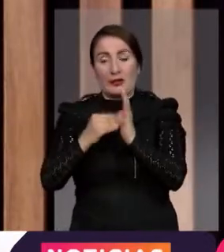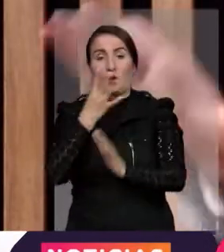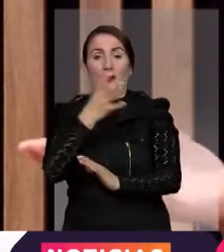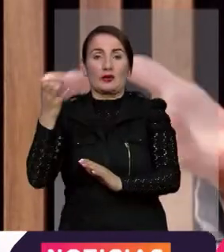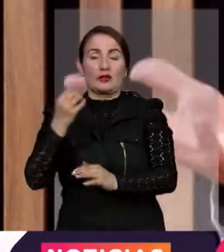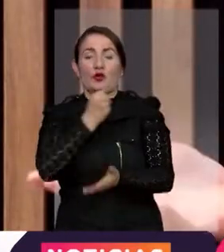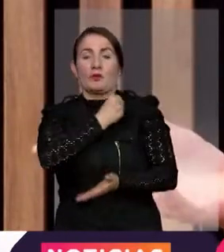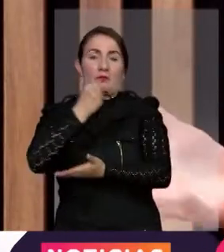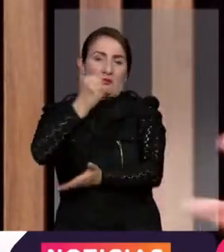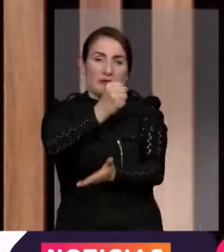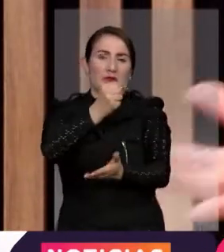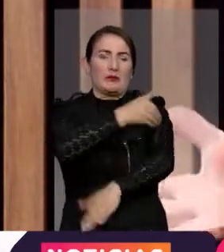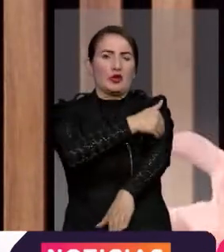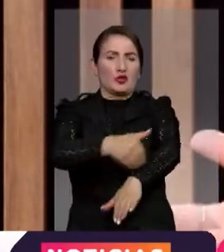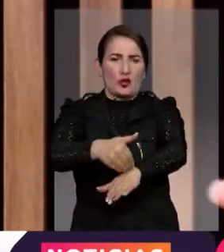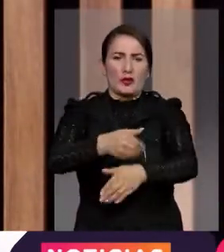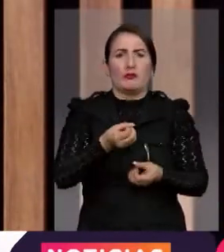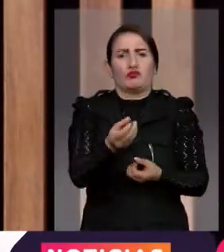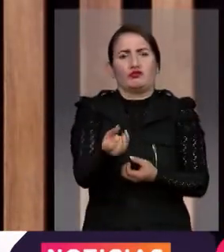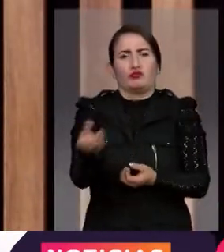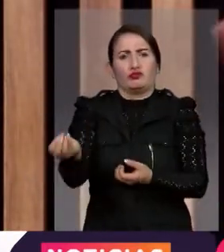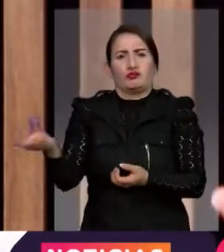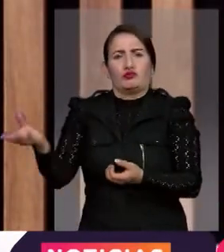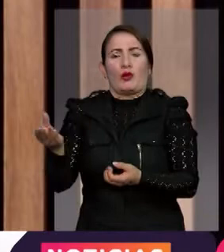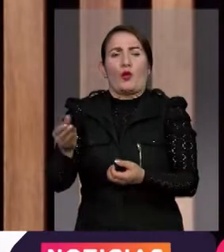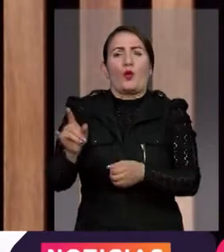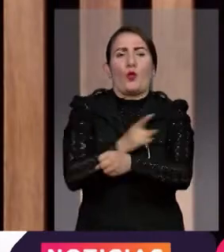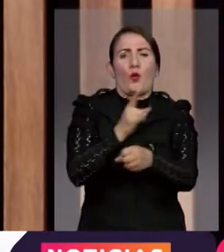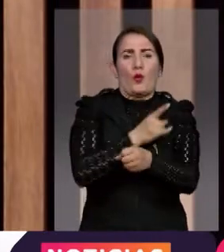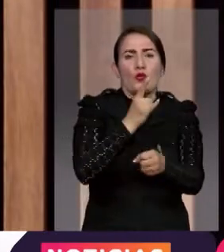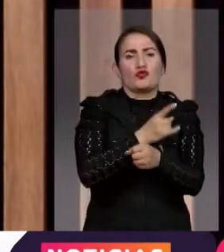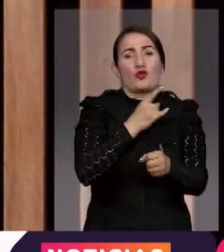pesos que podemos poner no solamente al uso